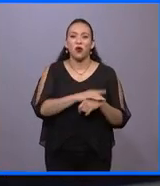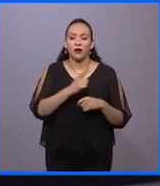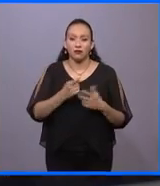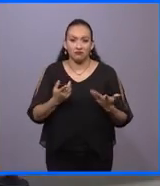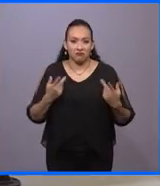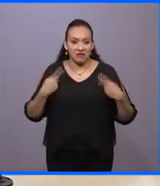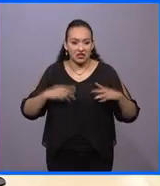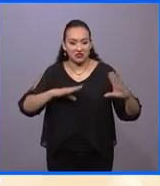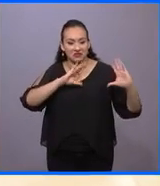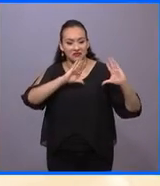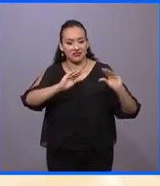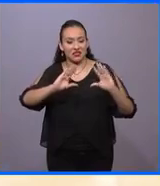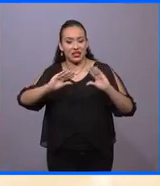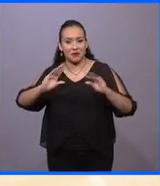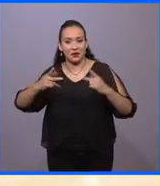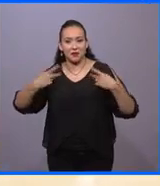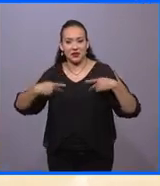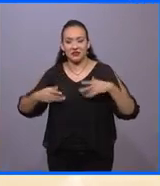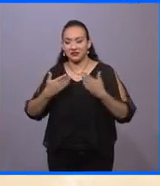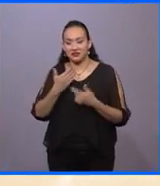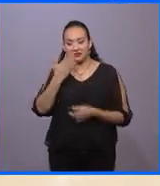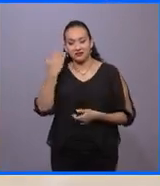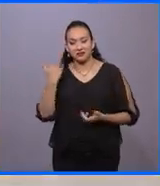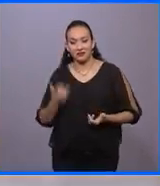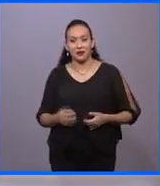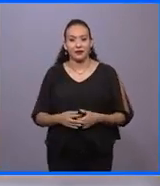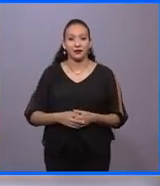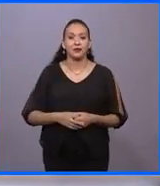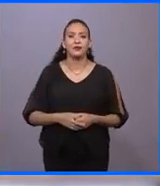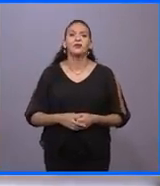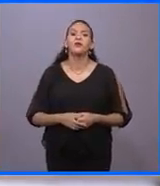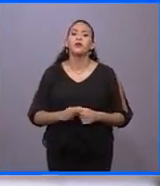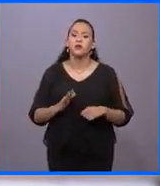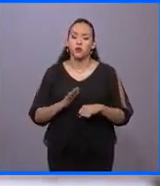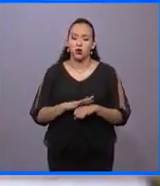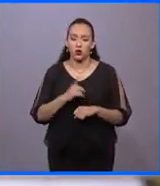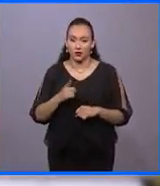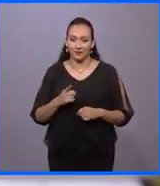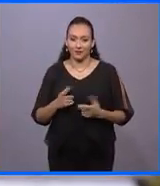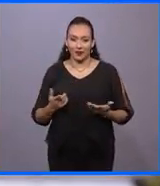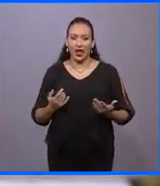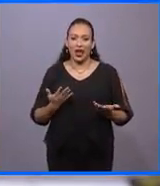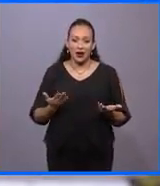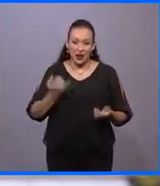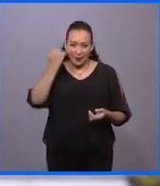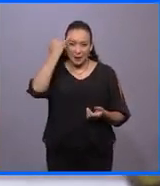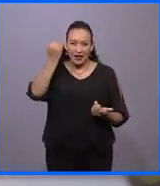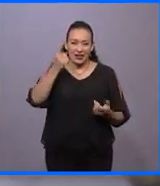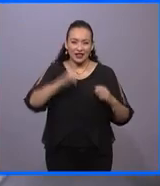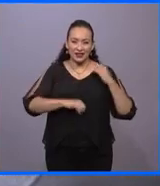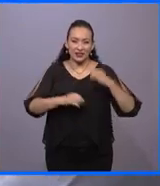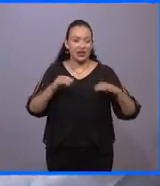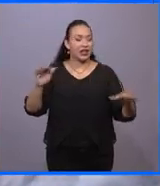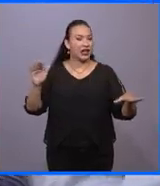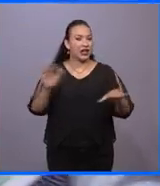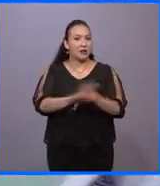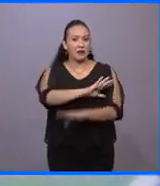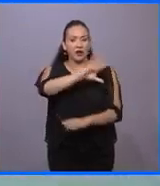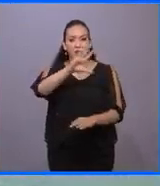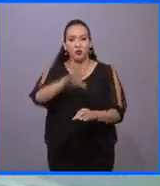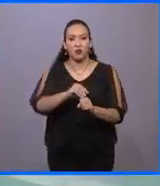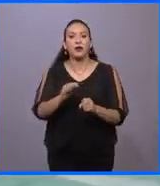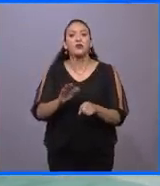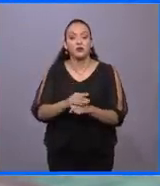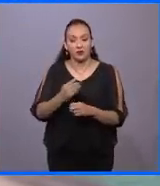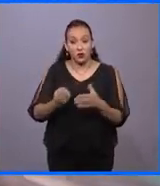de capacitación de los operadores del sistema de justicia. A lo anterior se suma el reto de transformación judicial que representa la